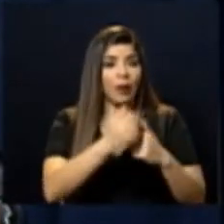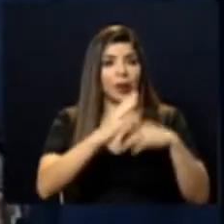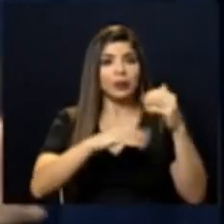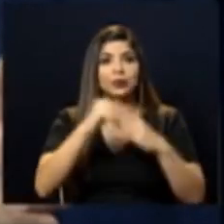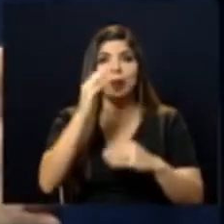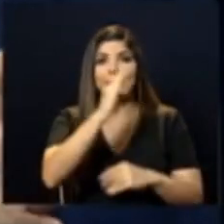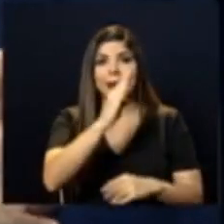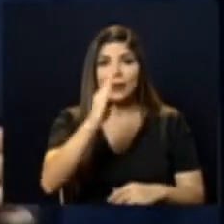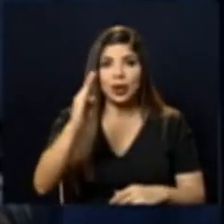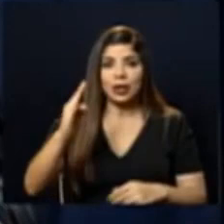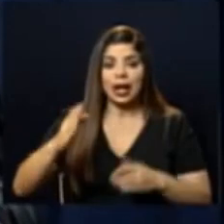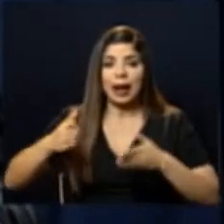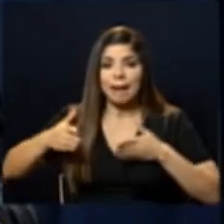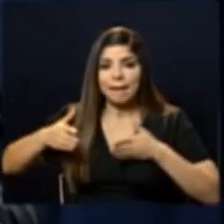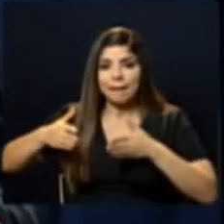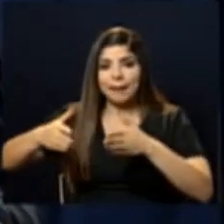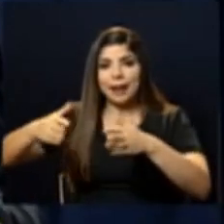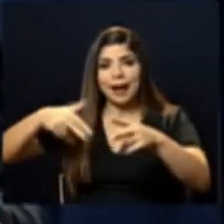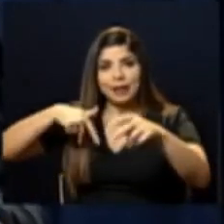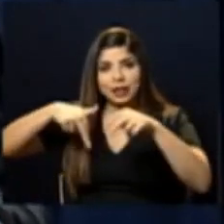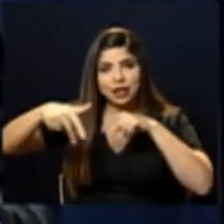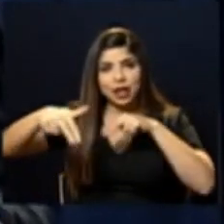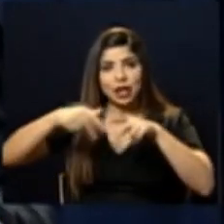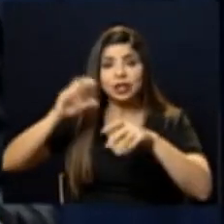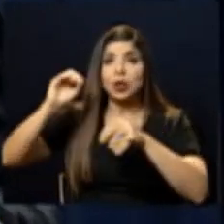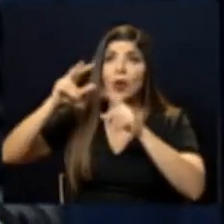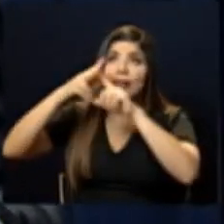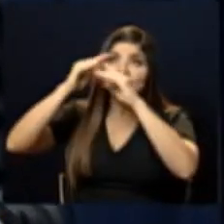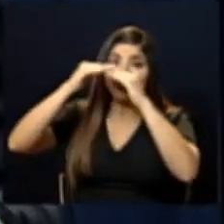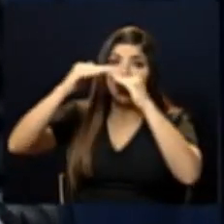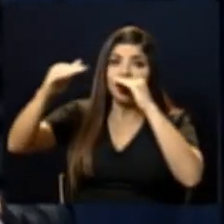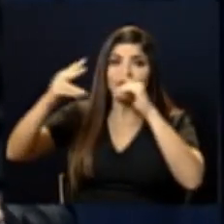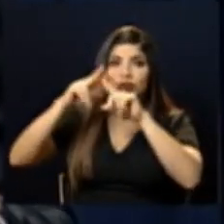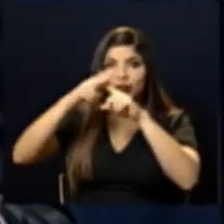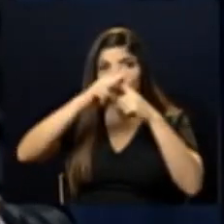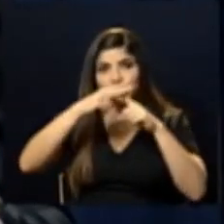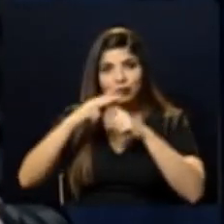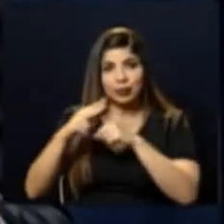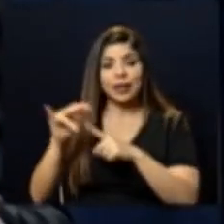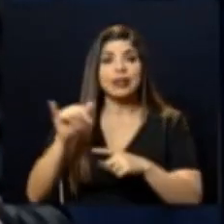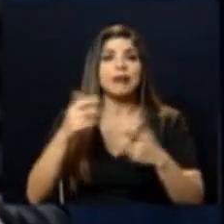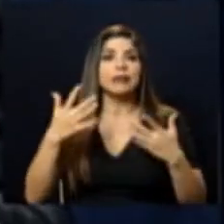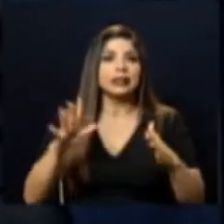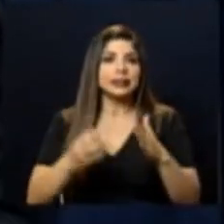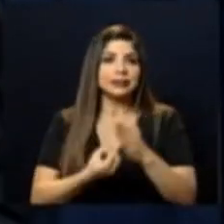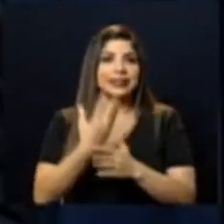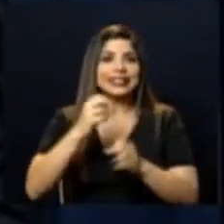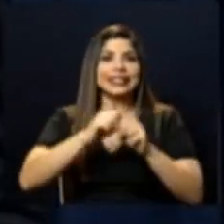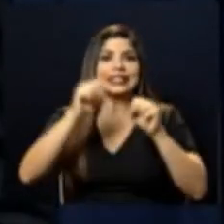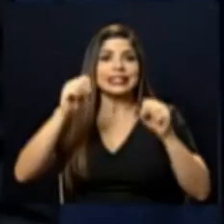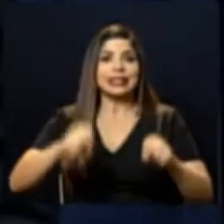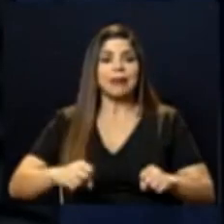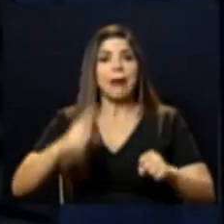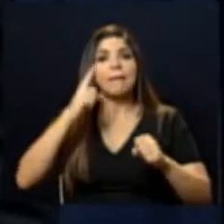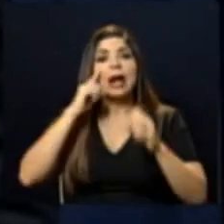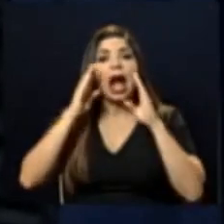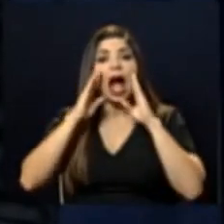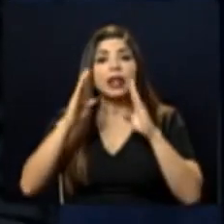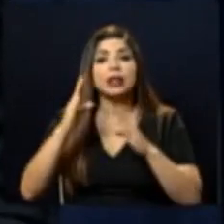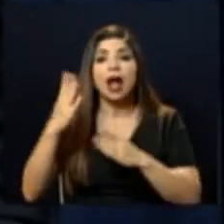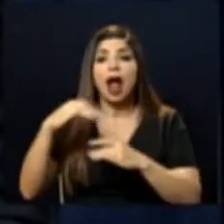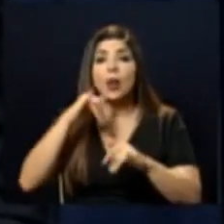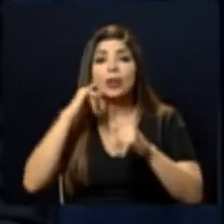bibliotecas, pabellones o sustitución de techos. También se creó un sistema de atención de órdenes